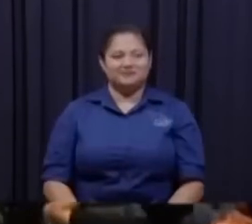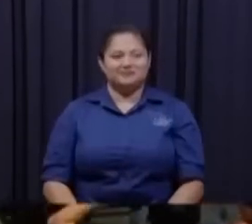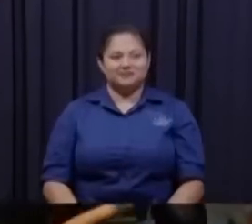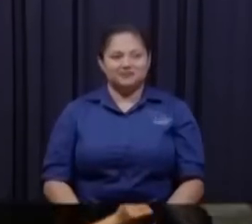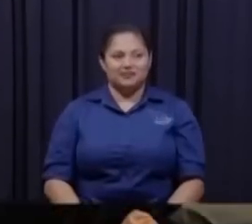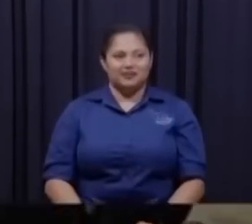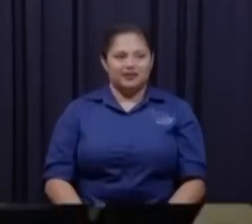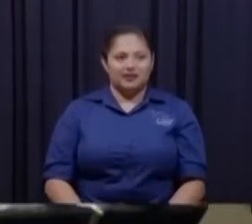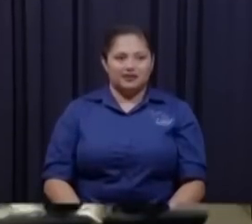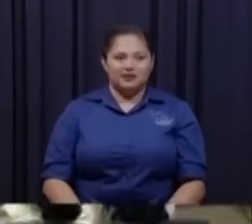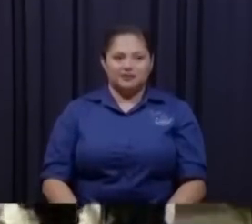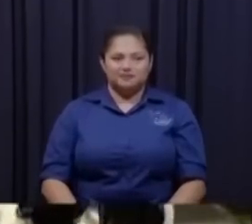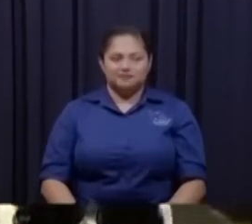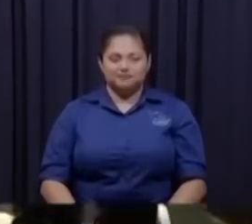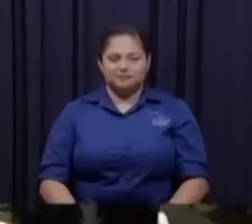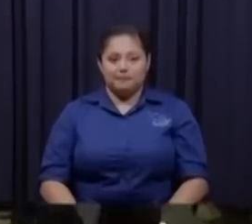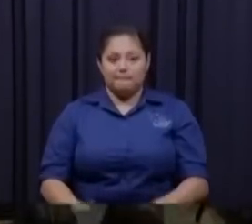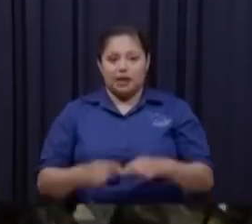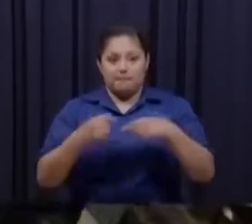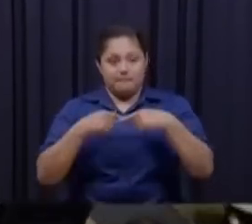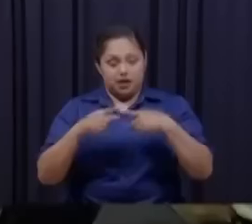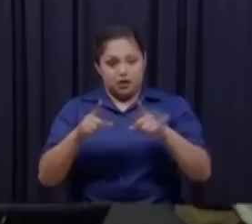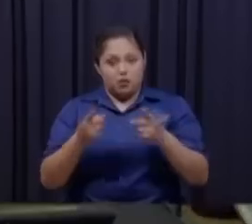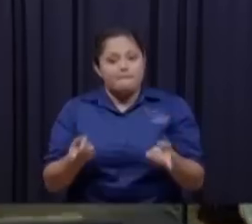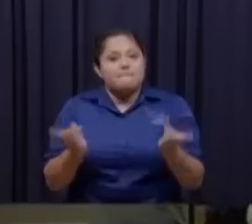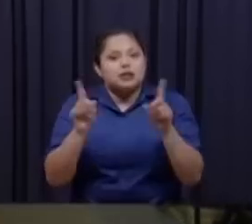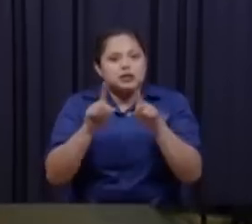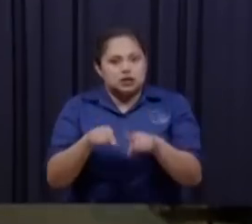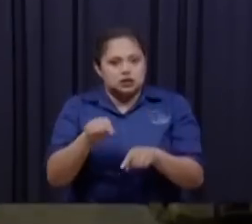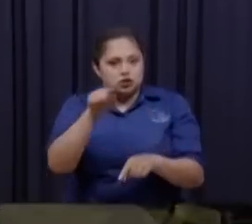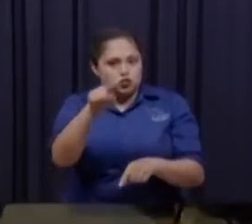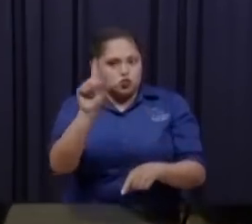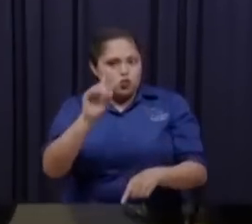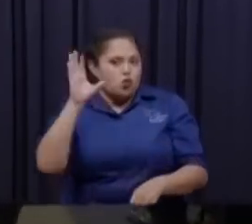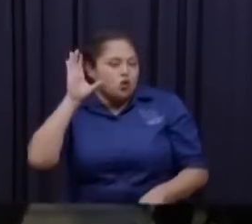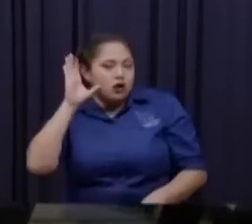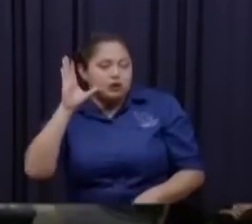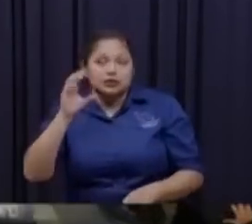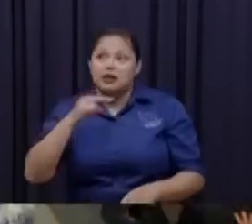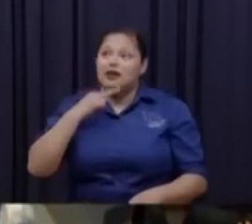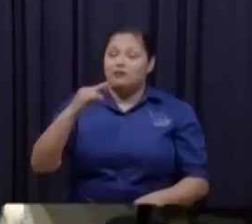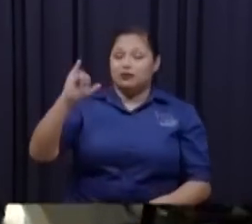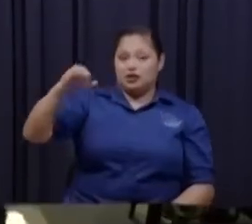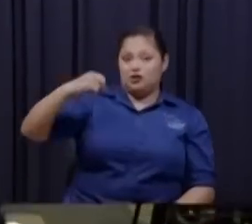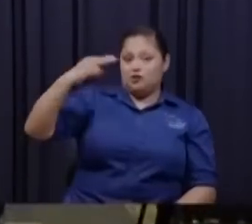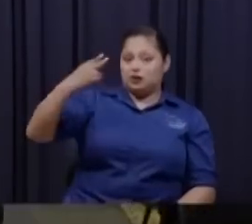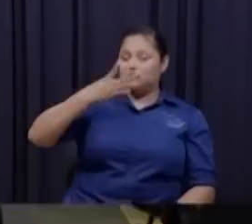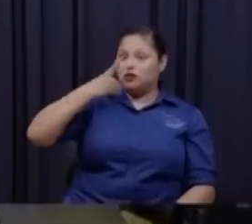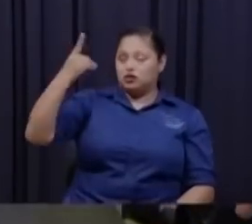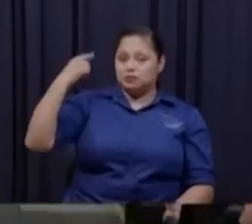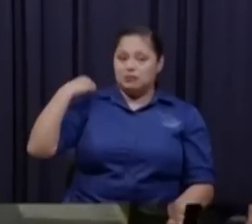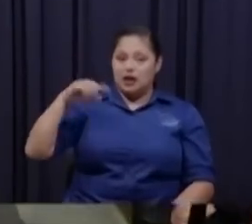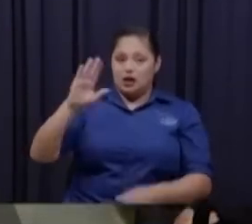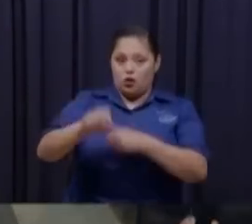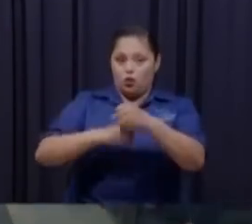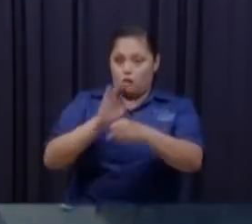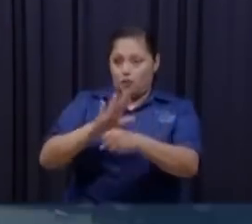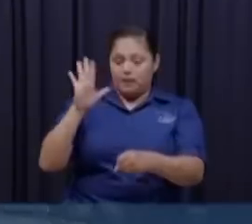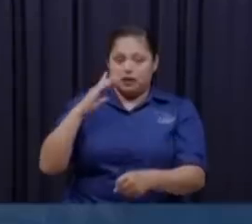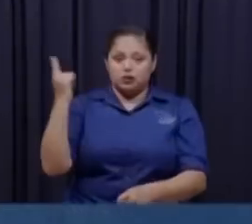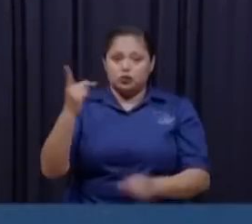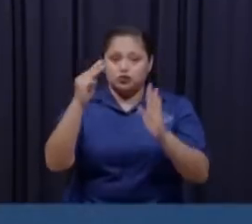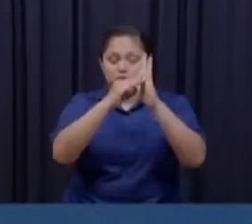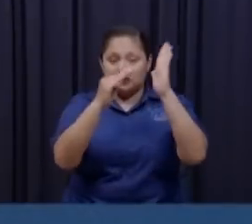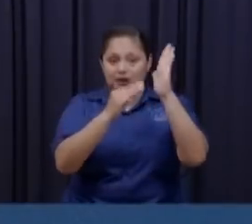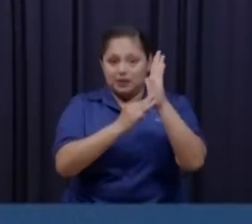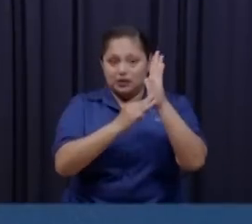Sí, pues. Pero acontecerá si no oyeres la voz de Jehová tu Dios para procurar cumplir todos sus mandamientos y sus estatutos que